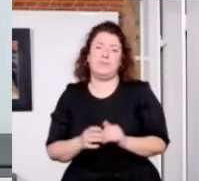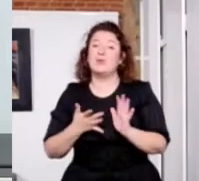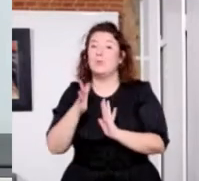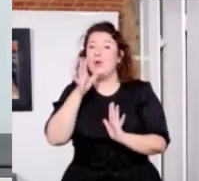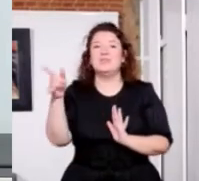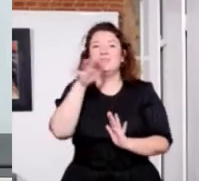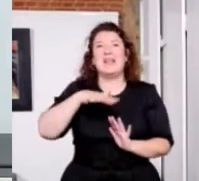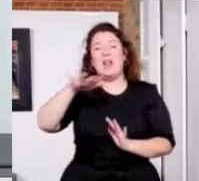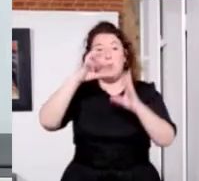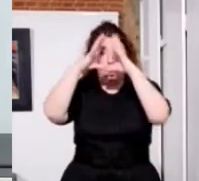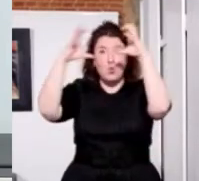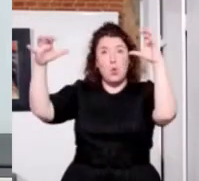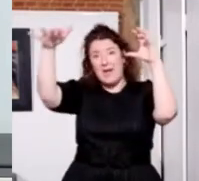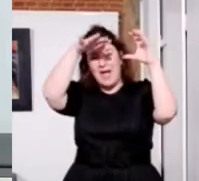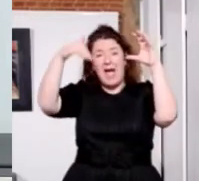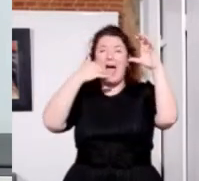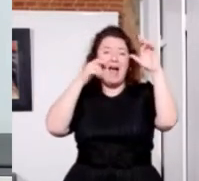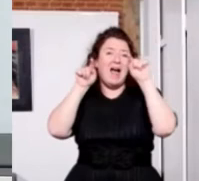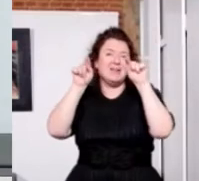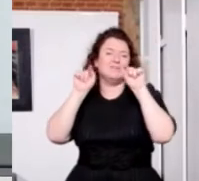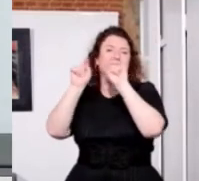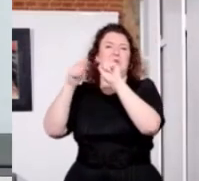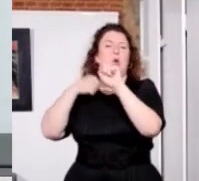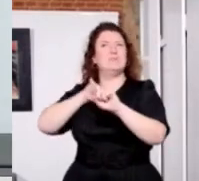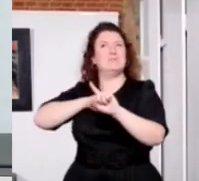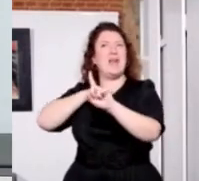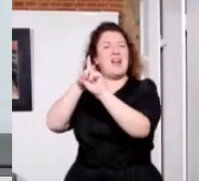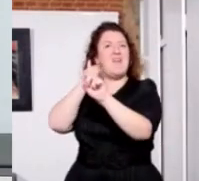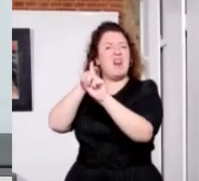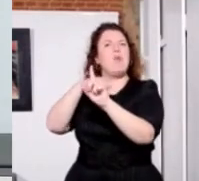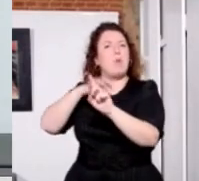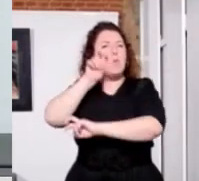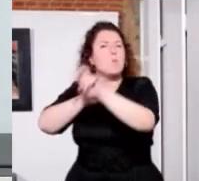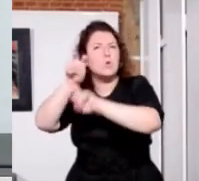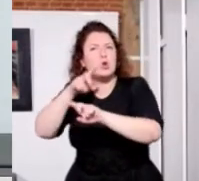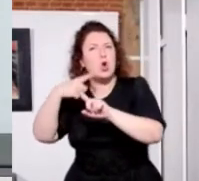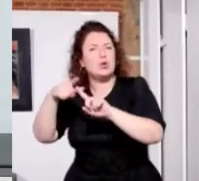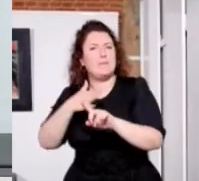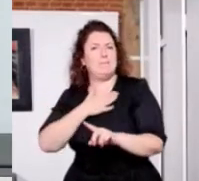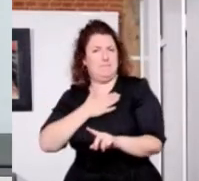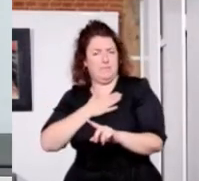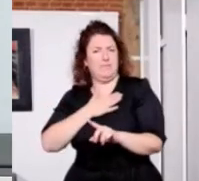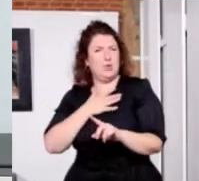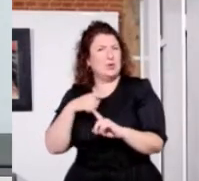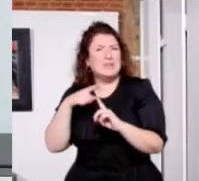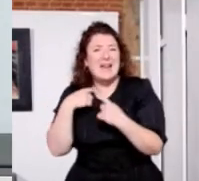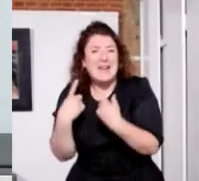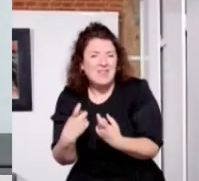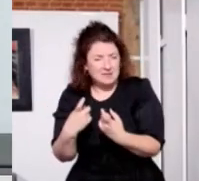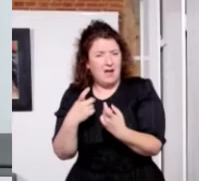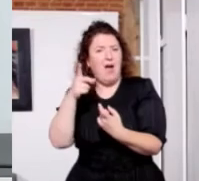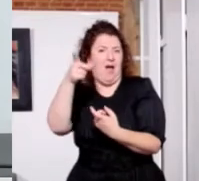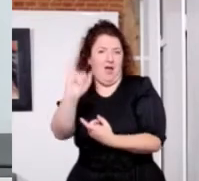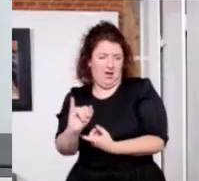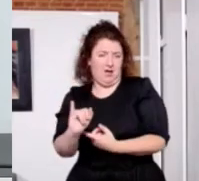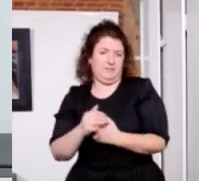la nube de referencia en el que podamos encontrar aquello que nos es propio, que necesitamos. Y todo